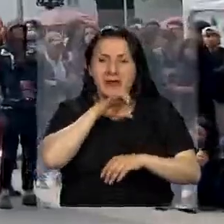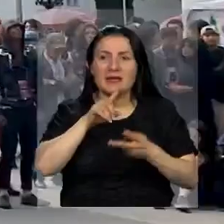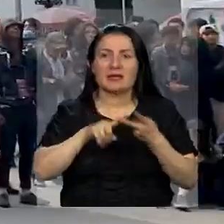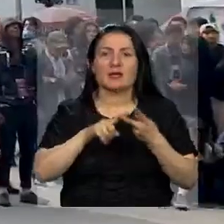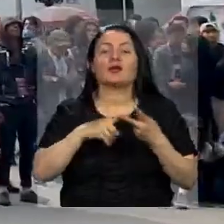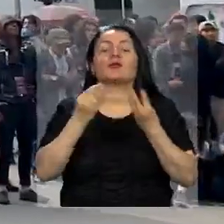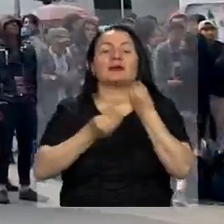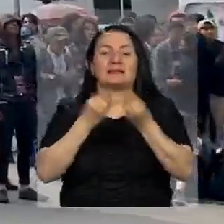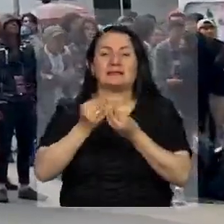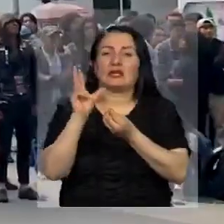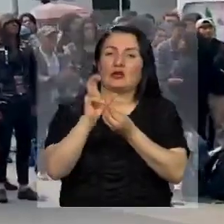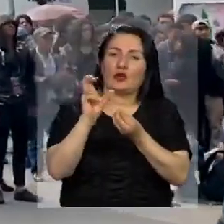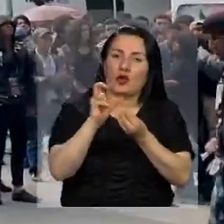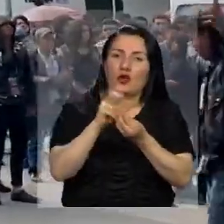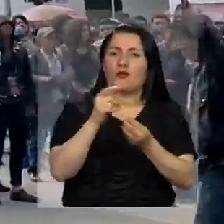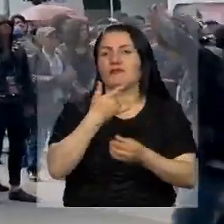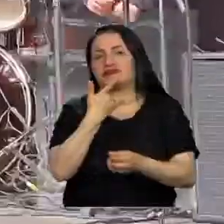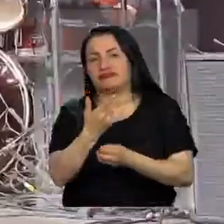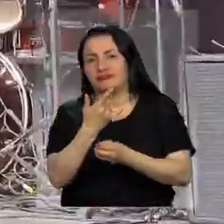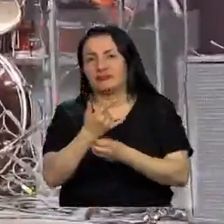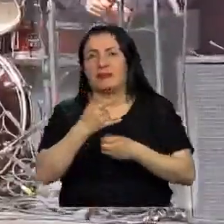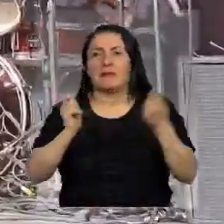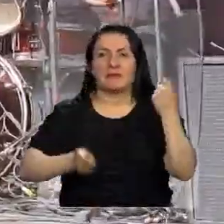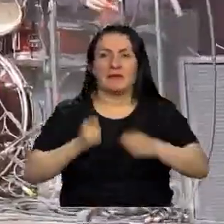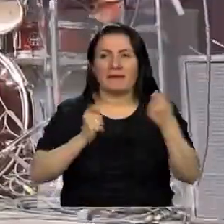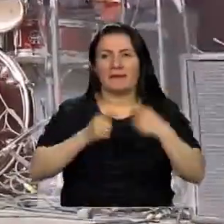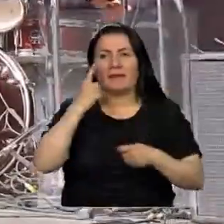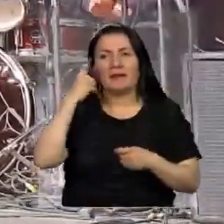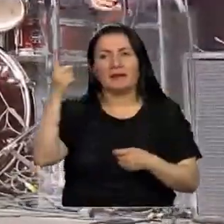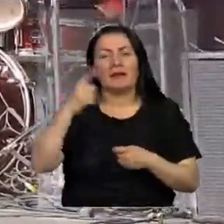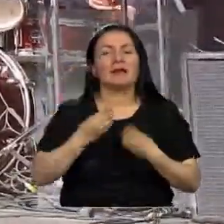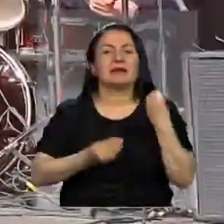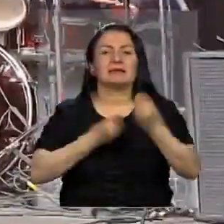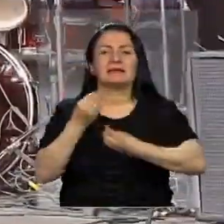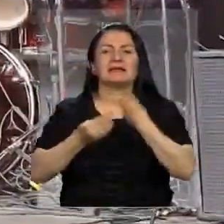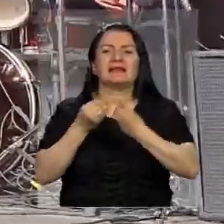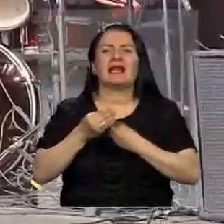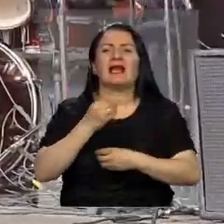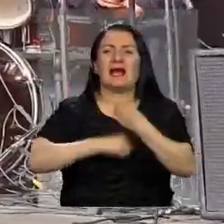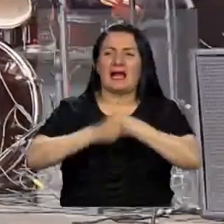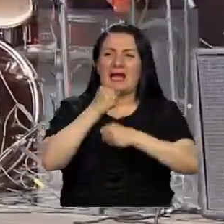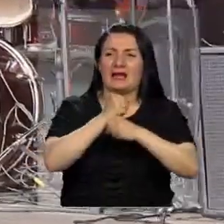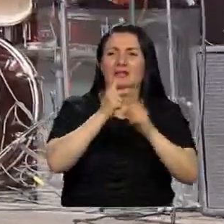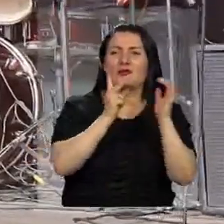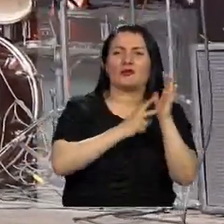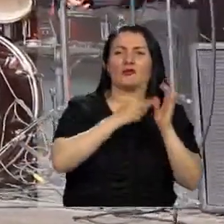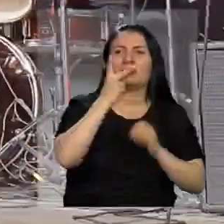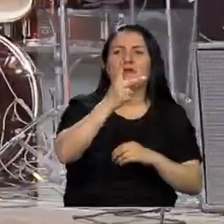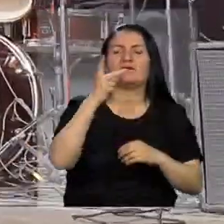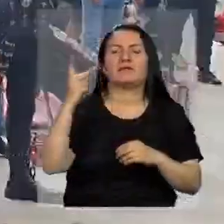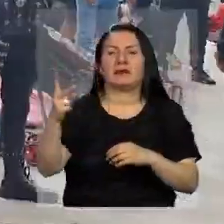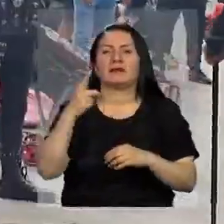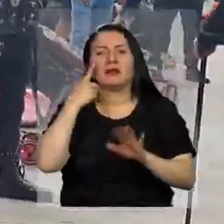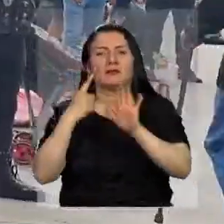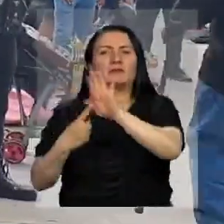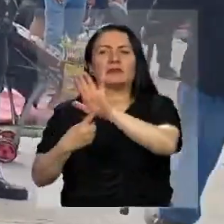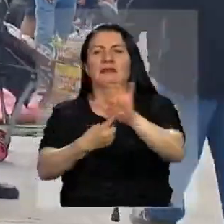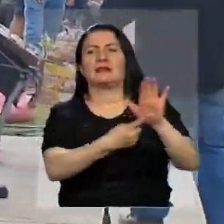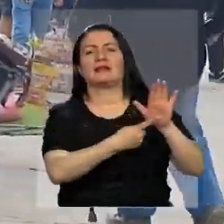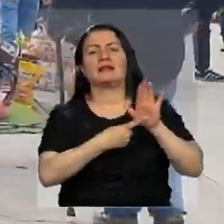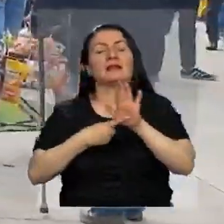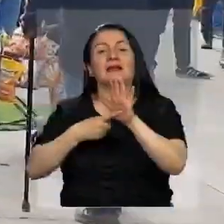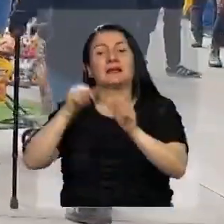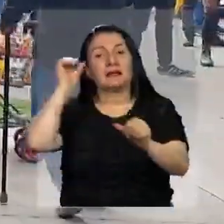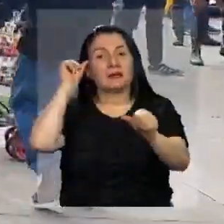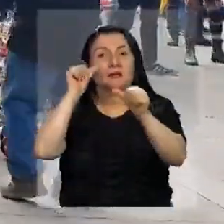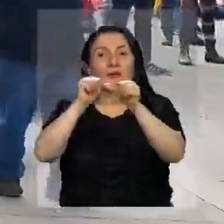metal. Estas actividades hacen parte de las intervenciones que se vienen realizando desde el 2022 para resignificar este